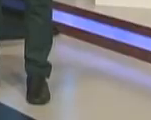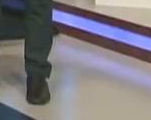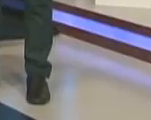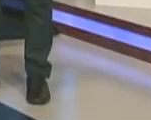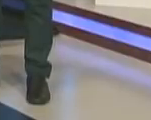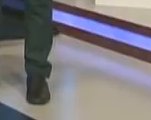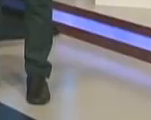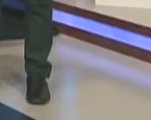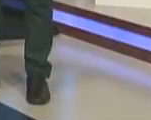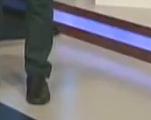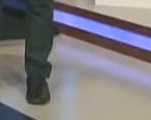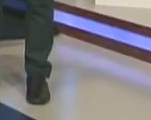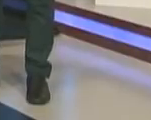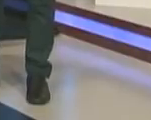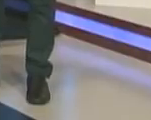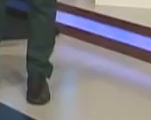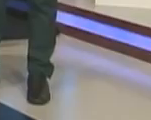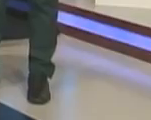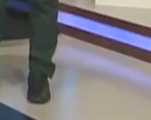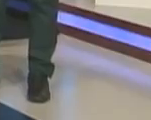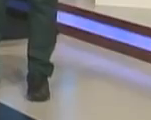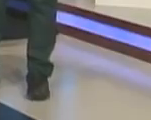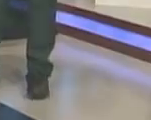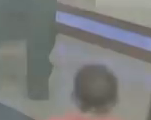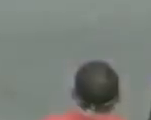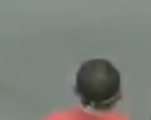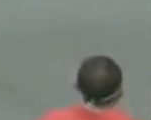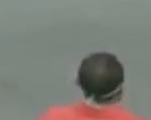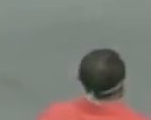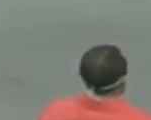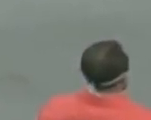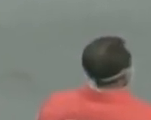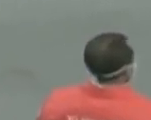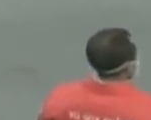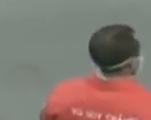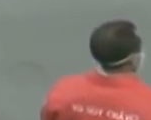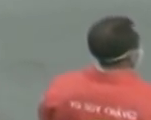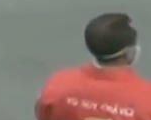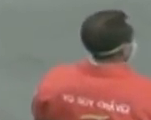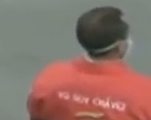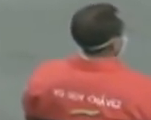Maduro Moros. Adelante, lo escuchamos, presidente. Buenas tardes, Venezuela.